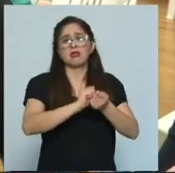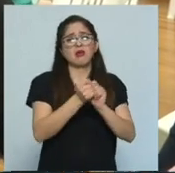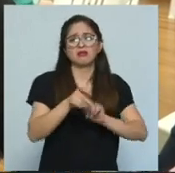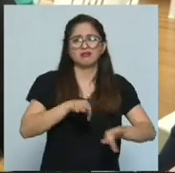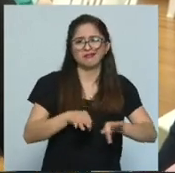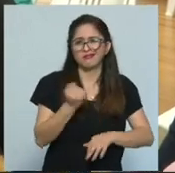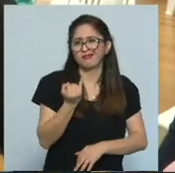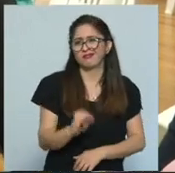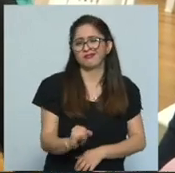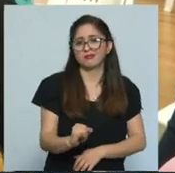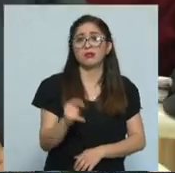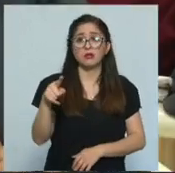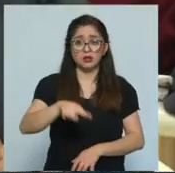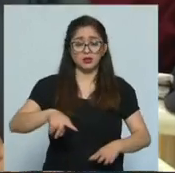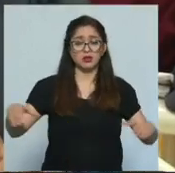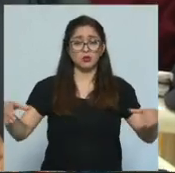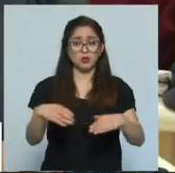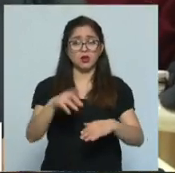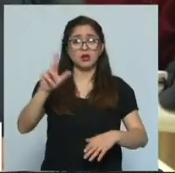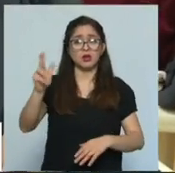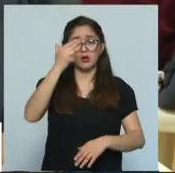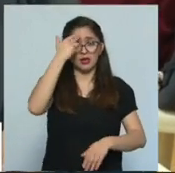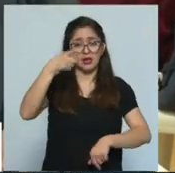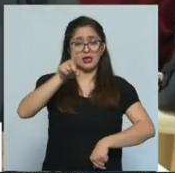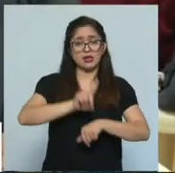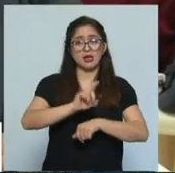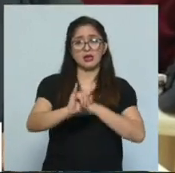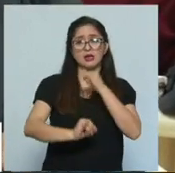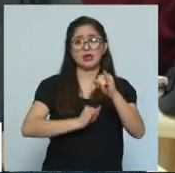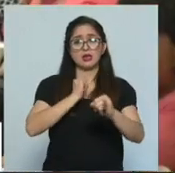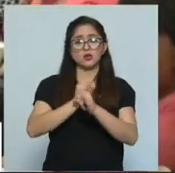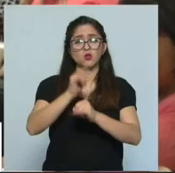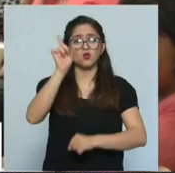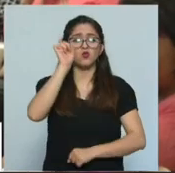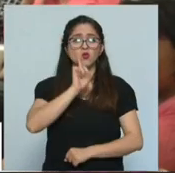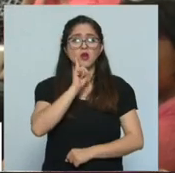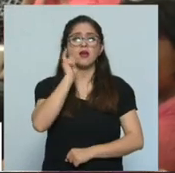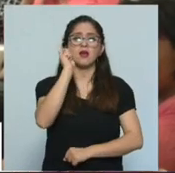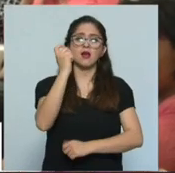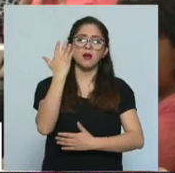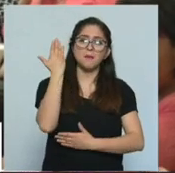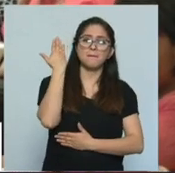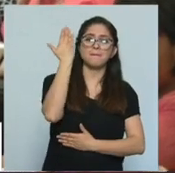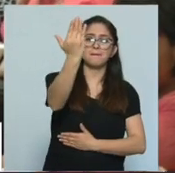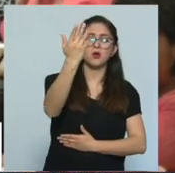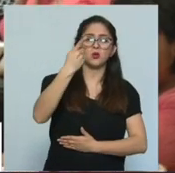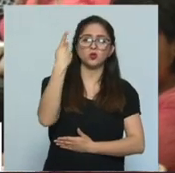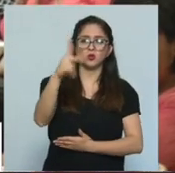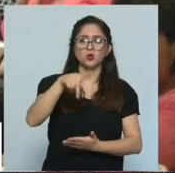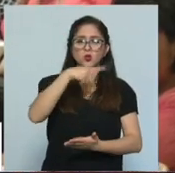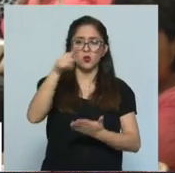se suman con acciones a la conmemoración del Día Internacional de la Mujer, levantando la voz por su propio espacio y